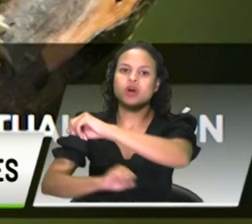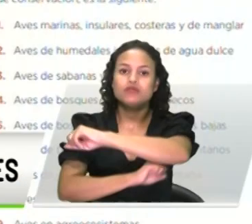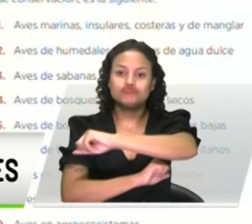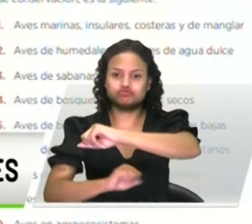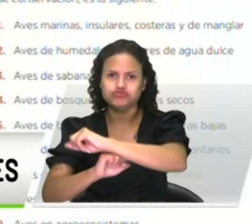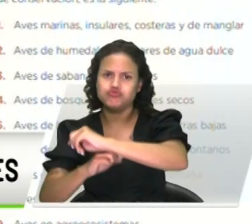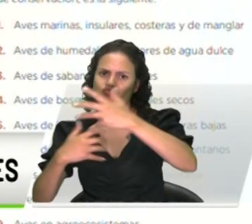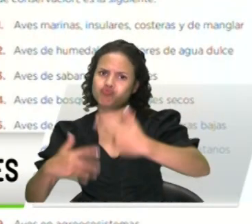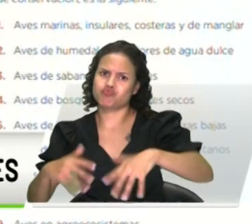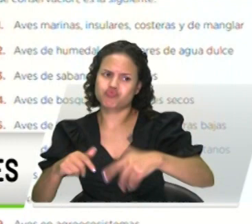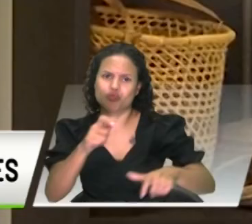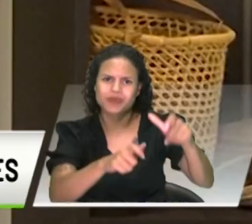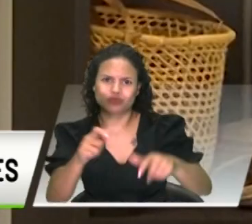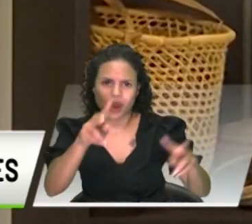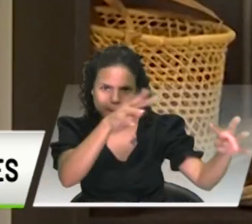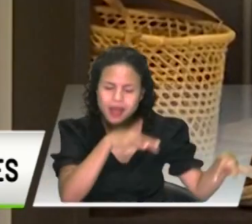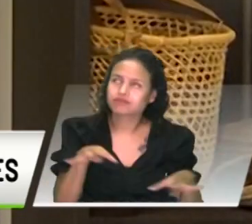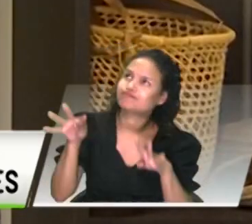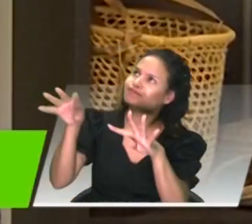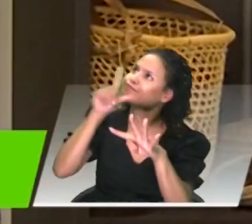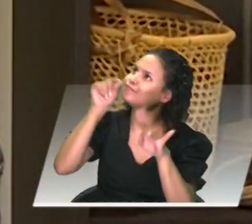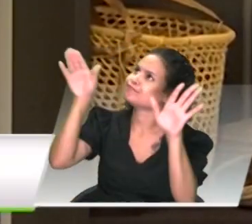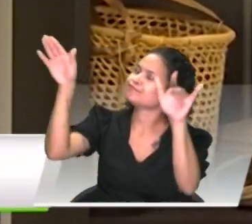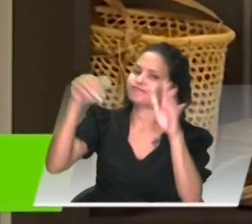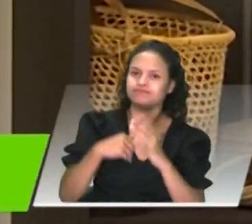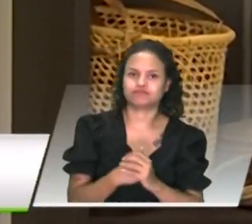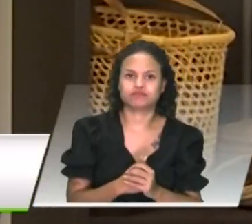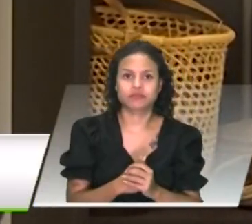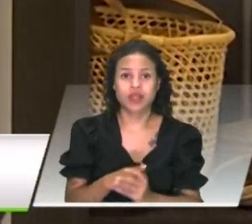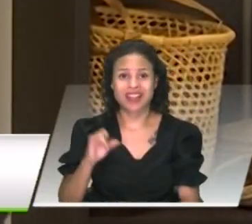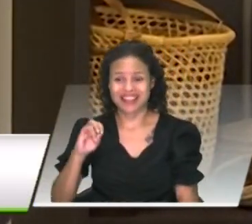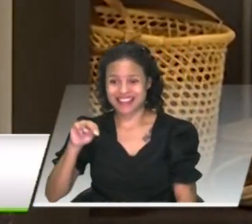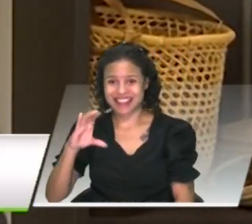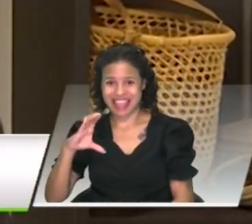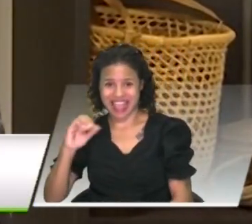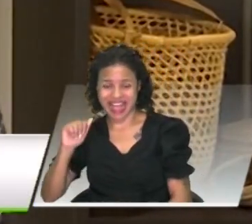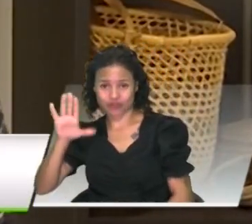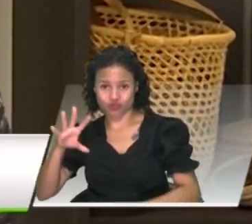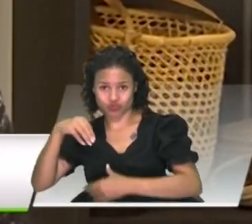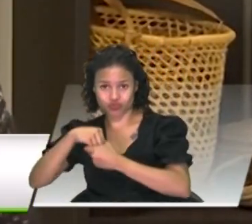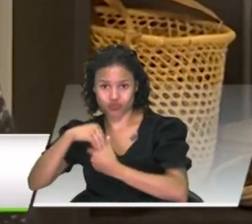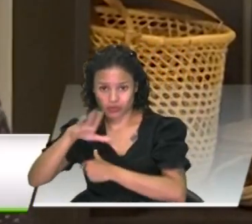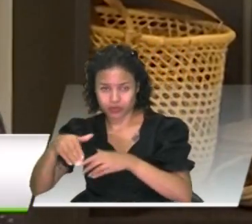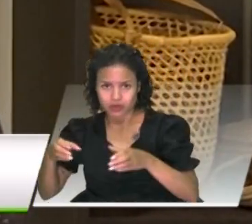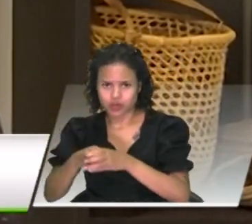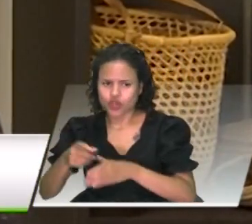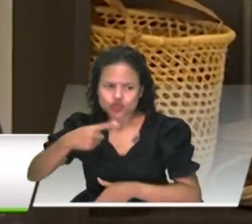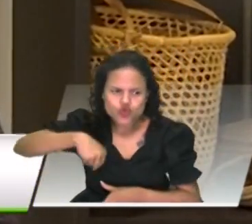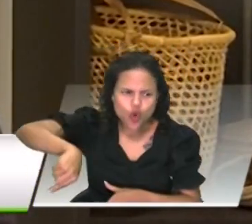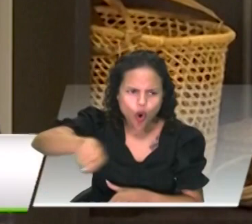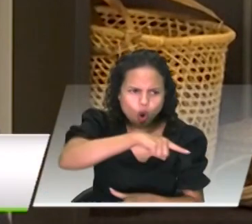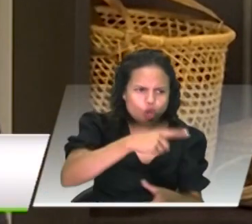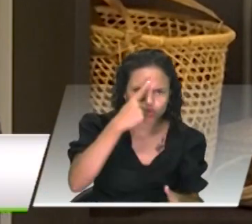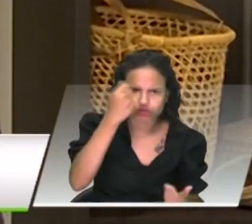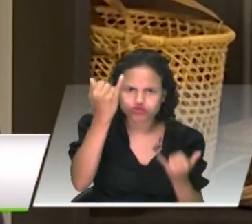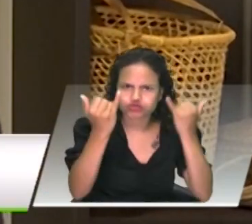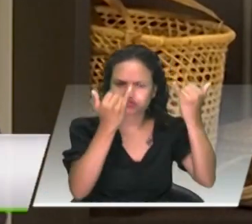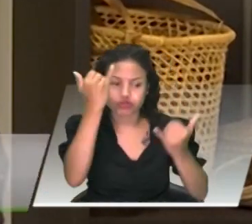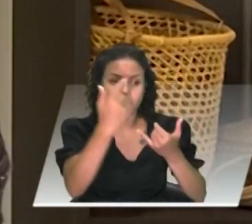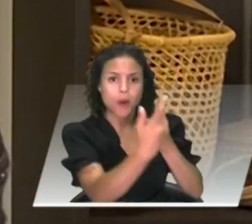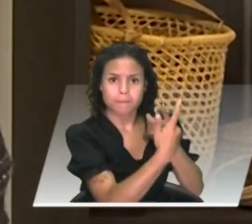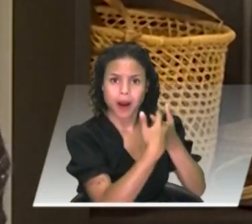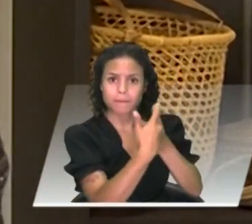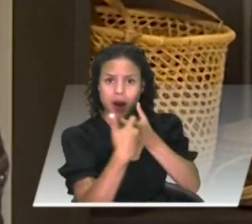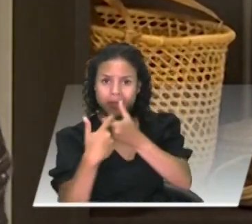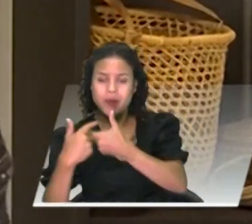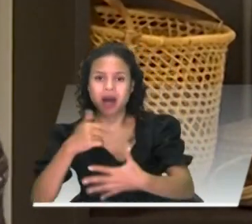de Observadores de Aves. La implementación de la ENCA la realizamos todos y nos podemos vincular en alguno de los 5